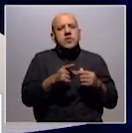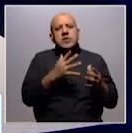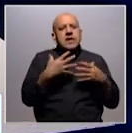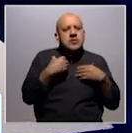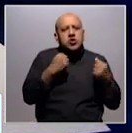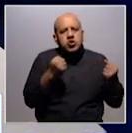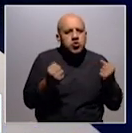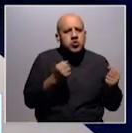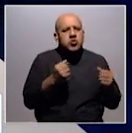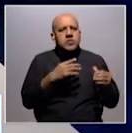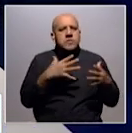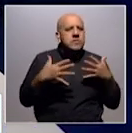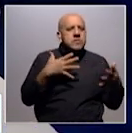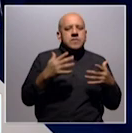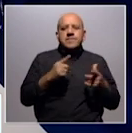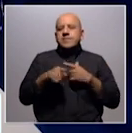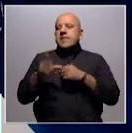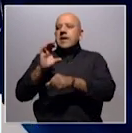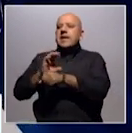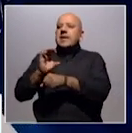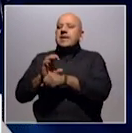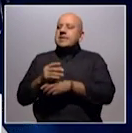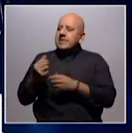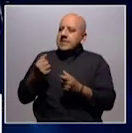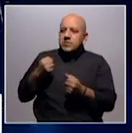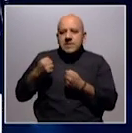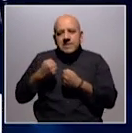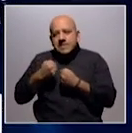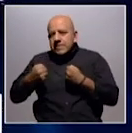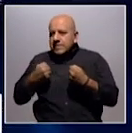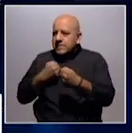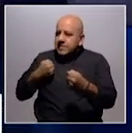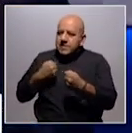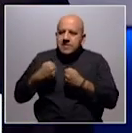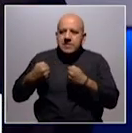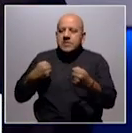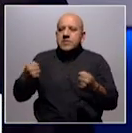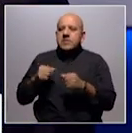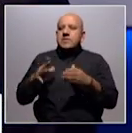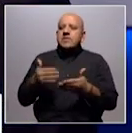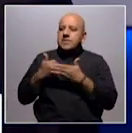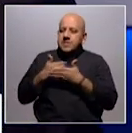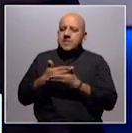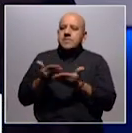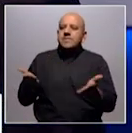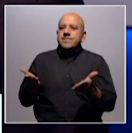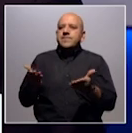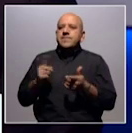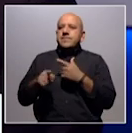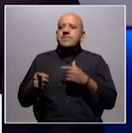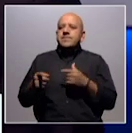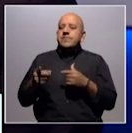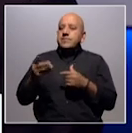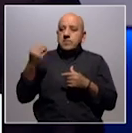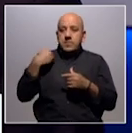alquila no es que la clase es una atención la clase es un momento de enorme exposición y de enorme desgaste